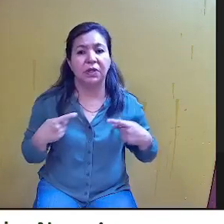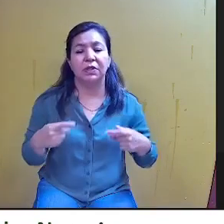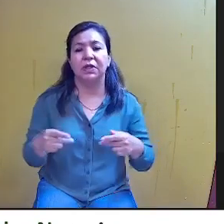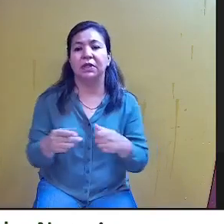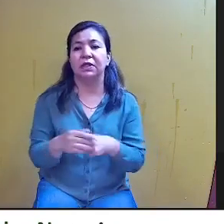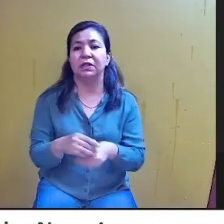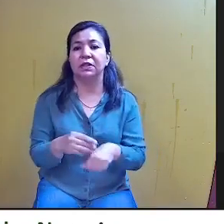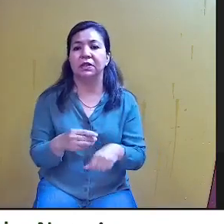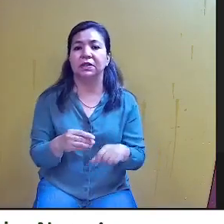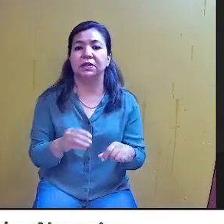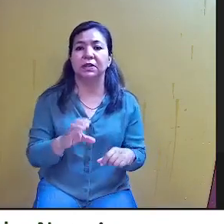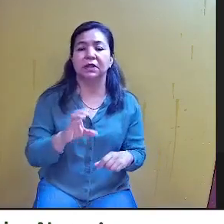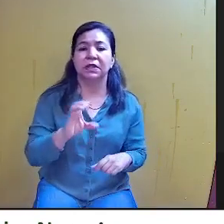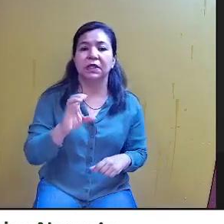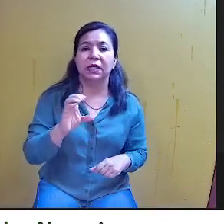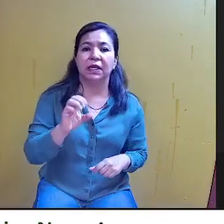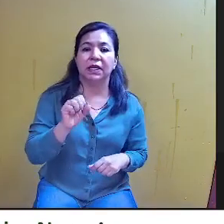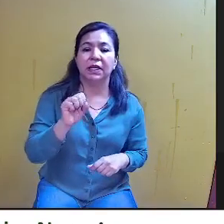clave